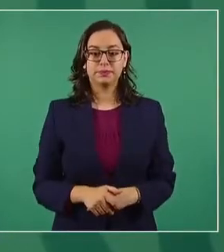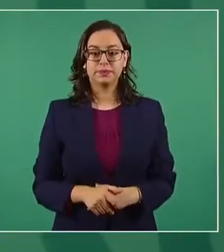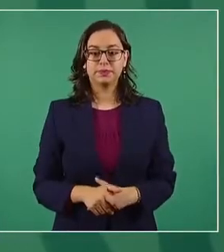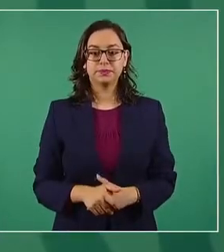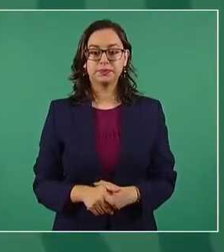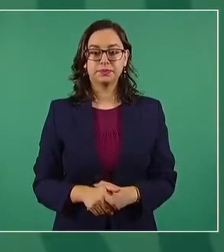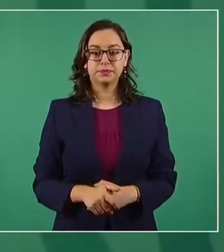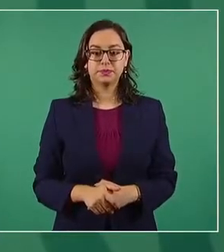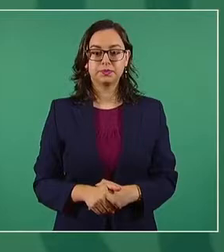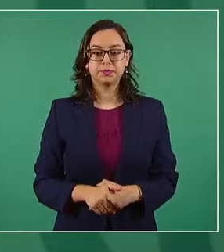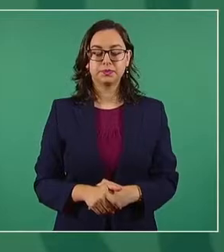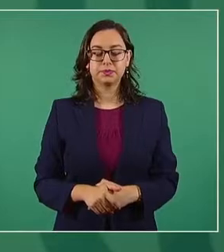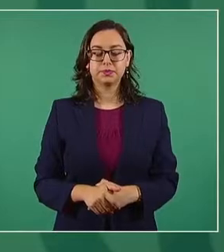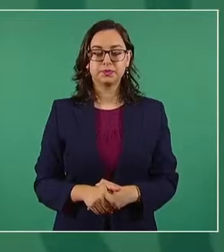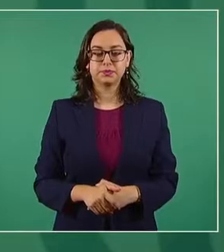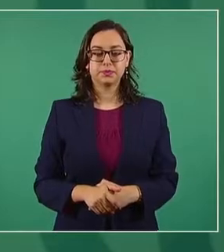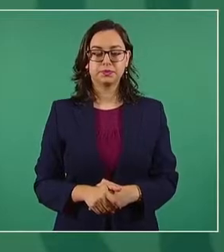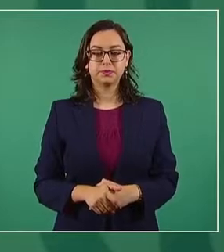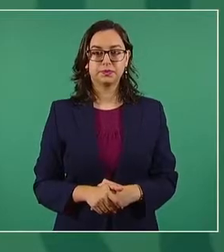vamos a